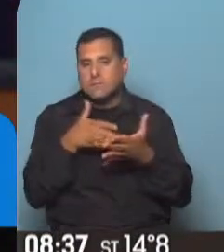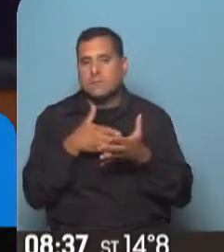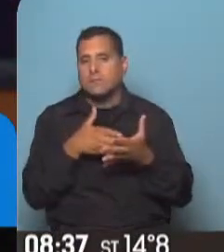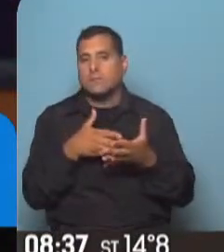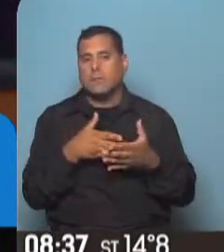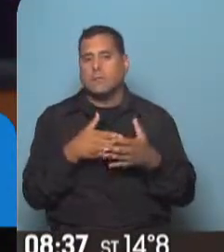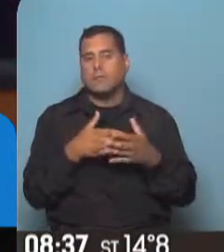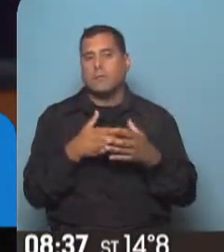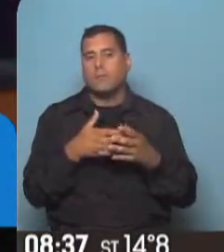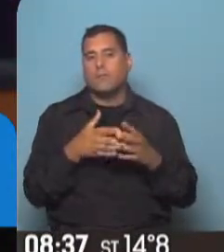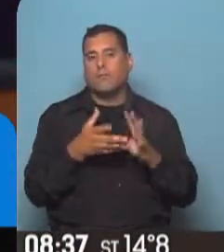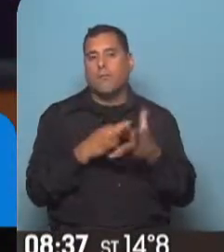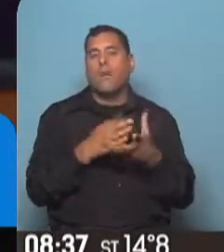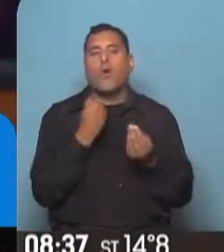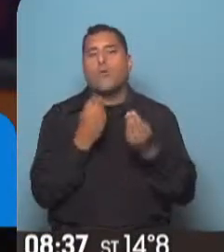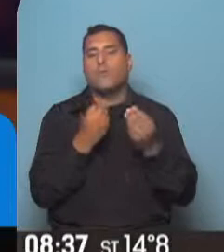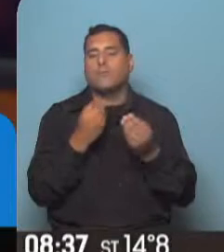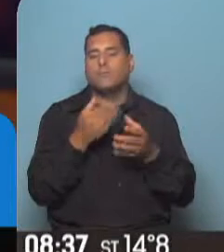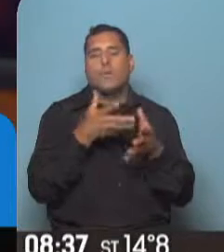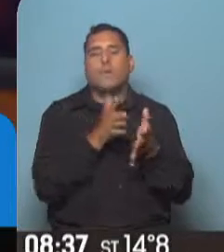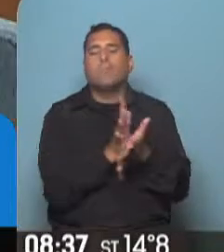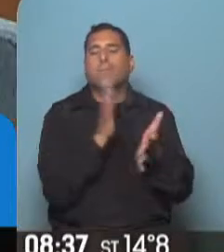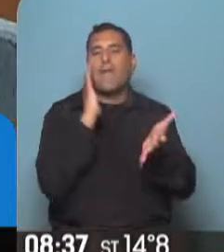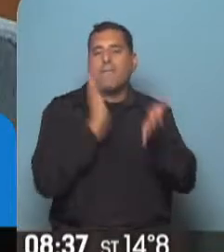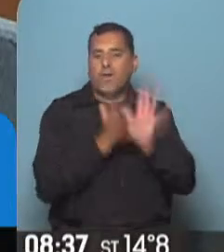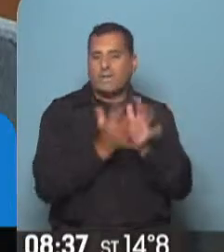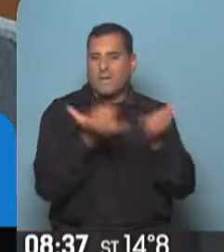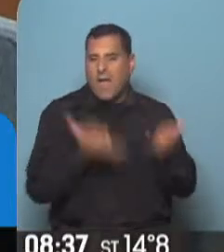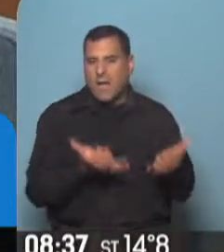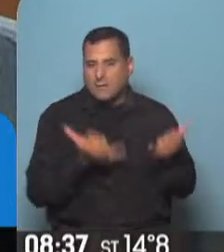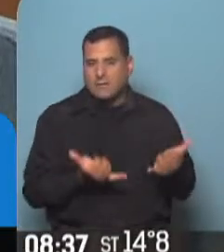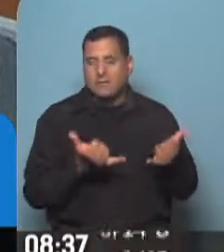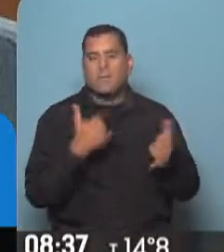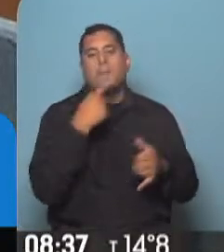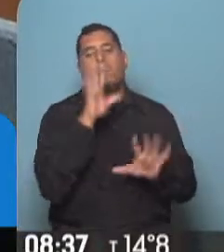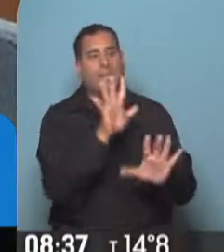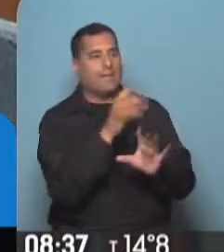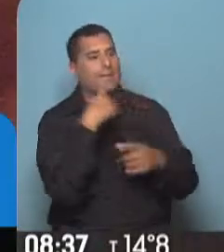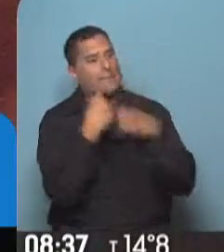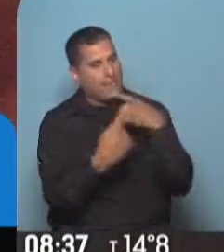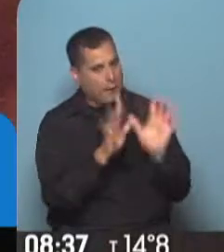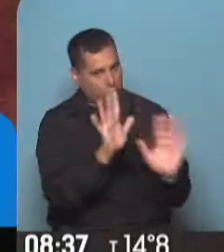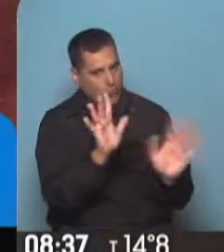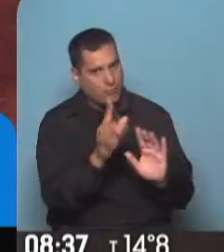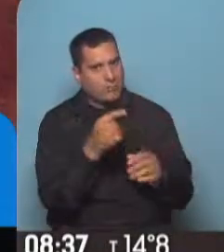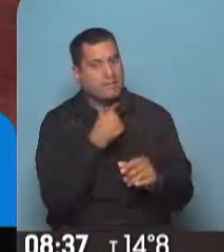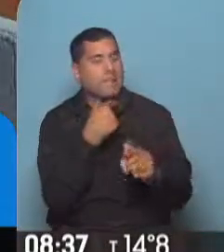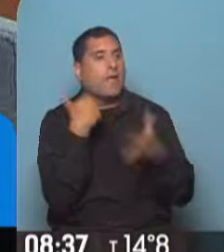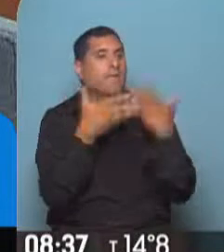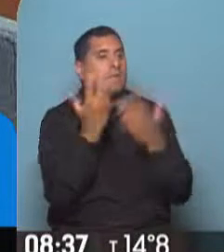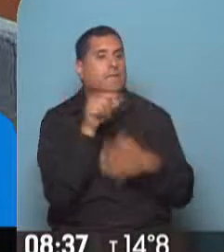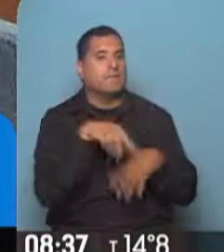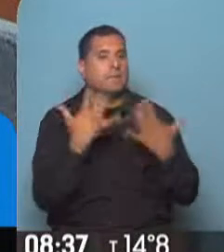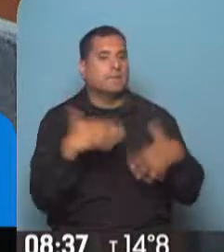ciertas lógicas de funcionamiento violento claro exactamente bueno en verdad te digo esto es muchas las cosas que quisiera hablar con